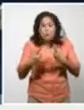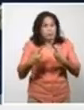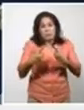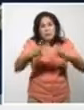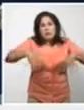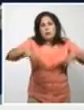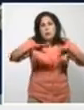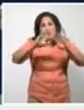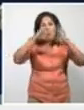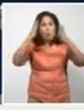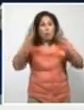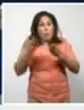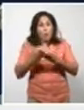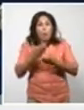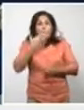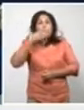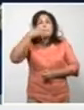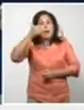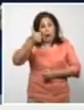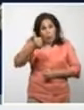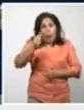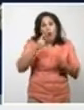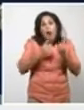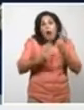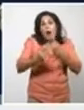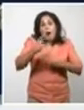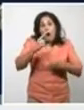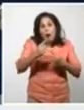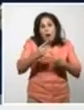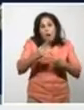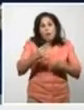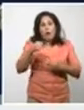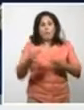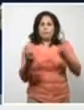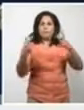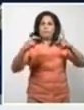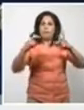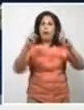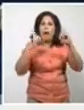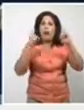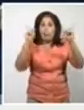mundo un poco sea menos convulsa, menos